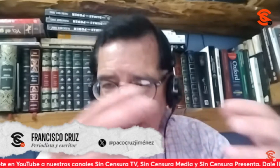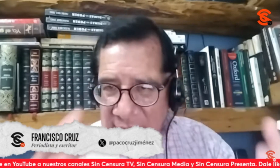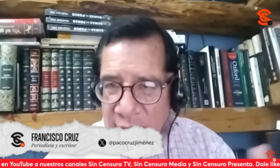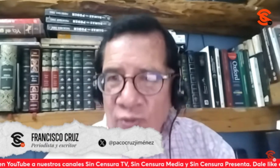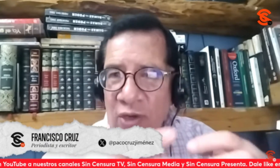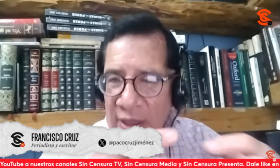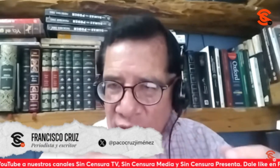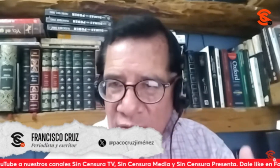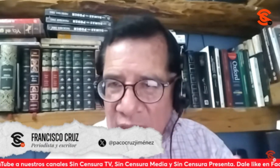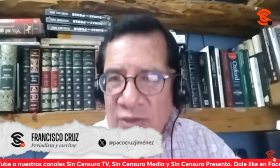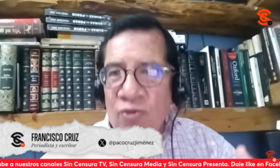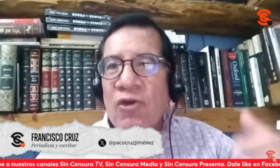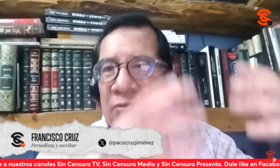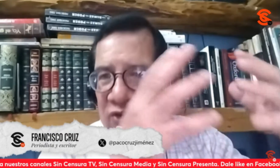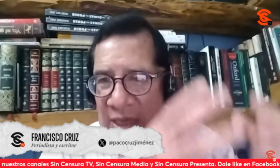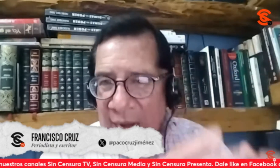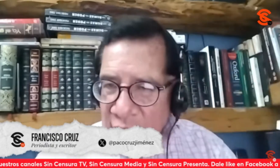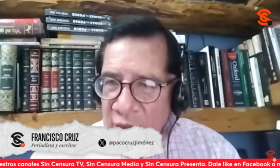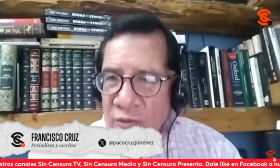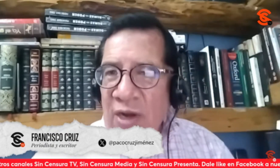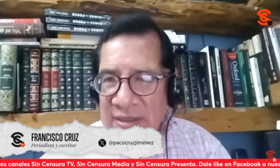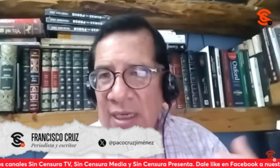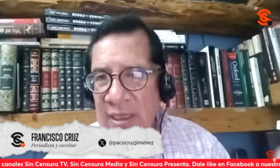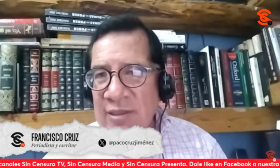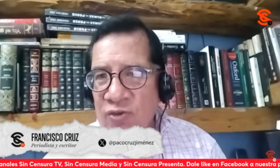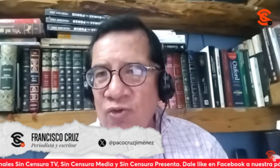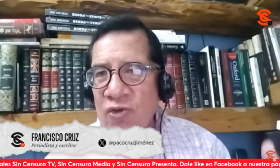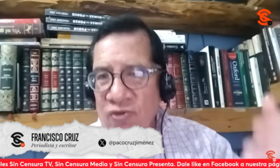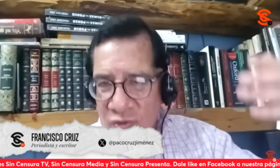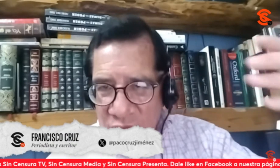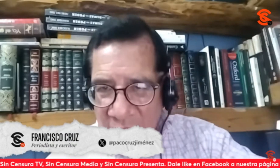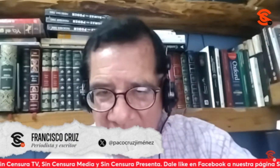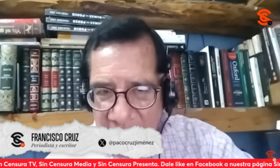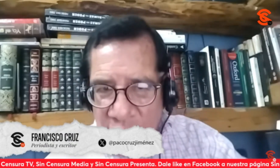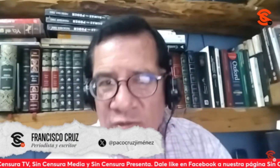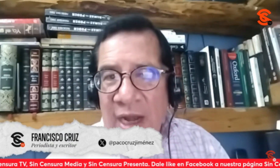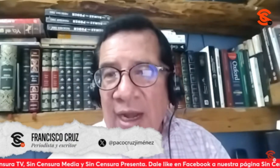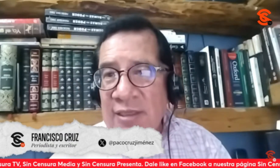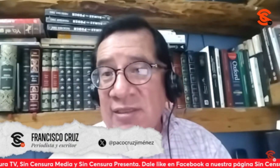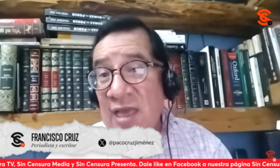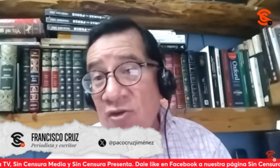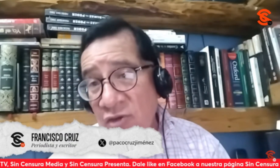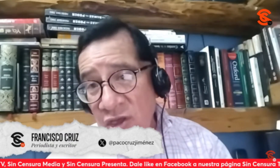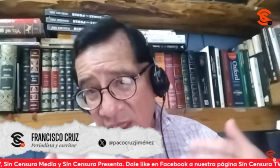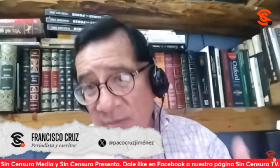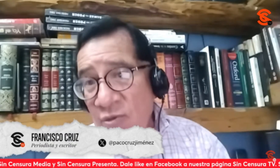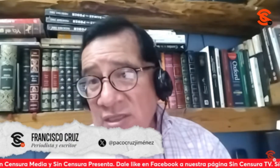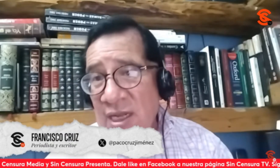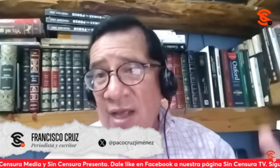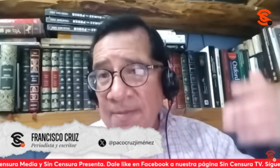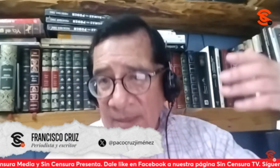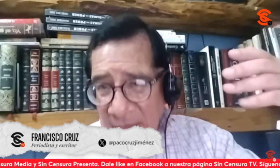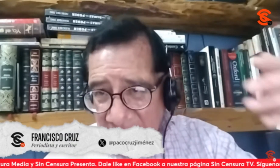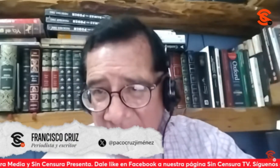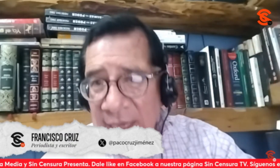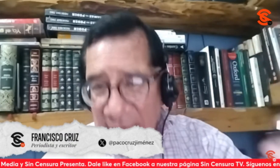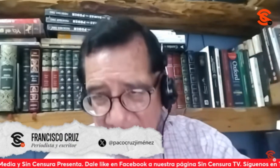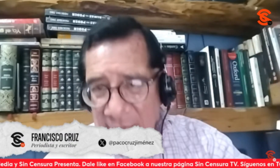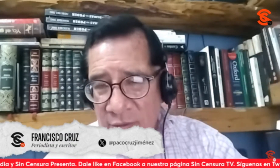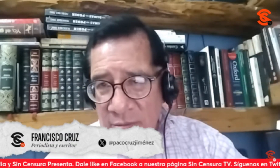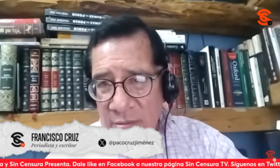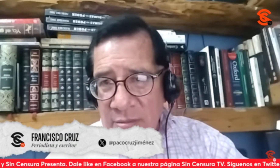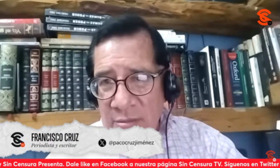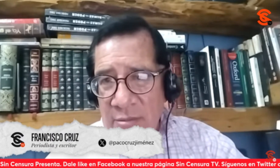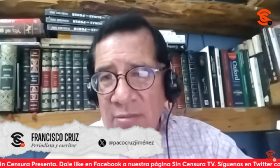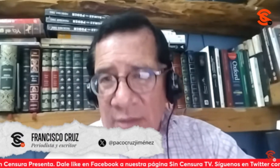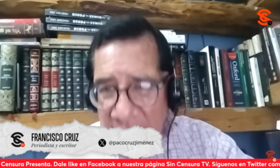eso, hacer un estudio, mostrar una serie de estudios con un análisis serio que muestra que en